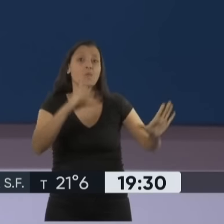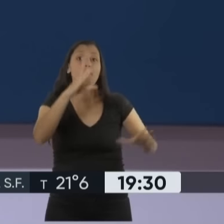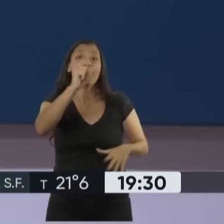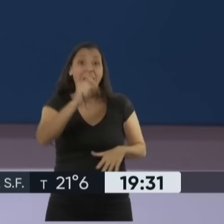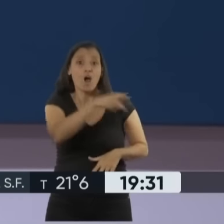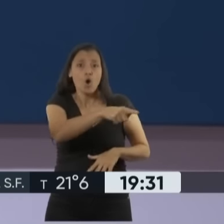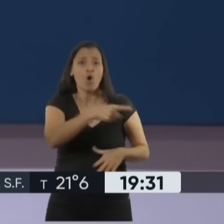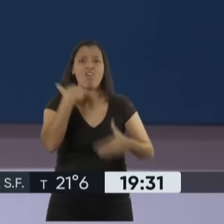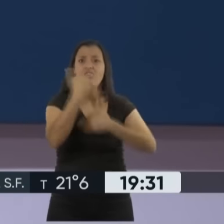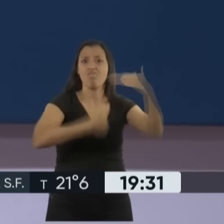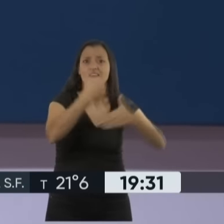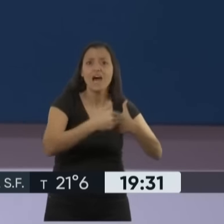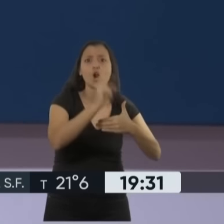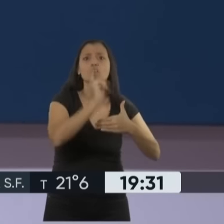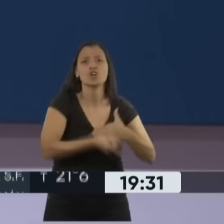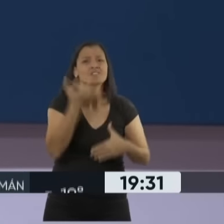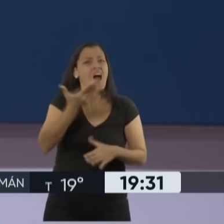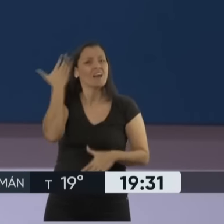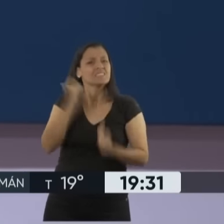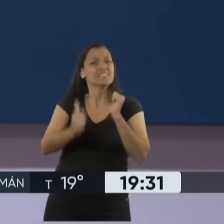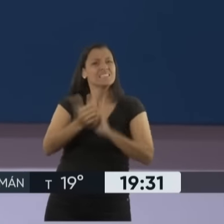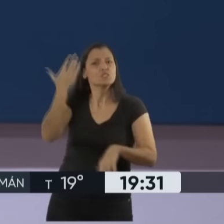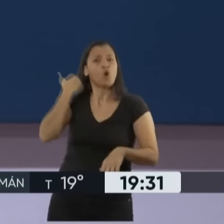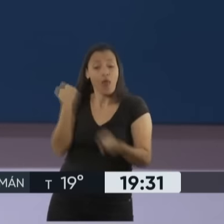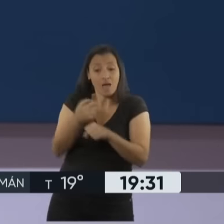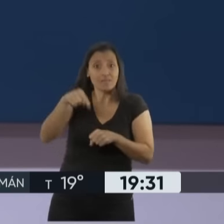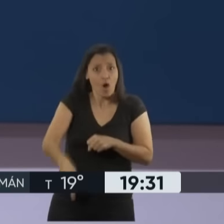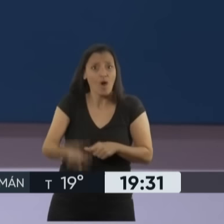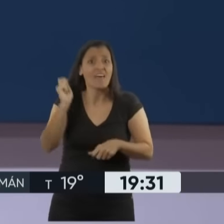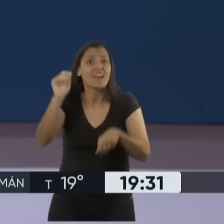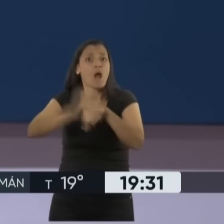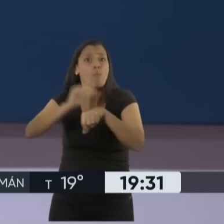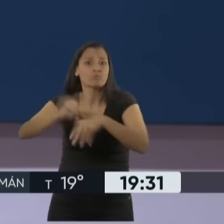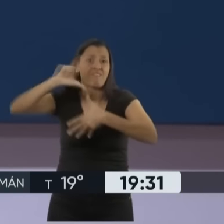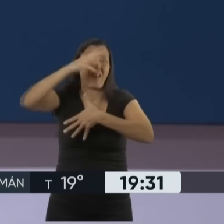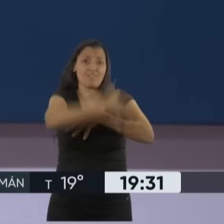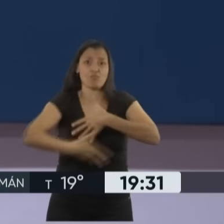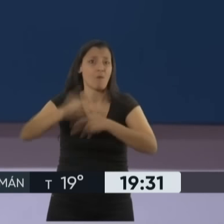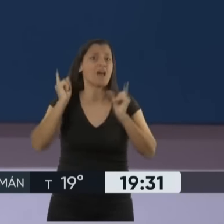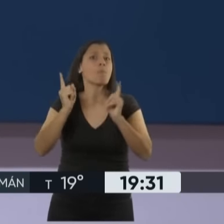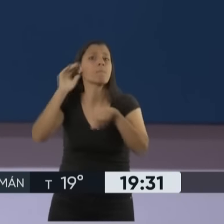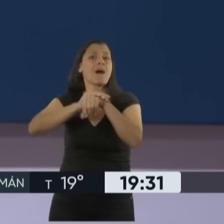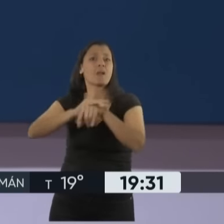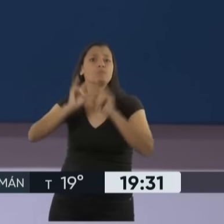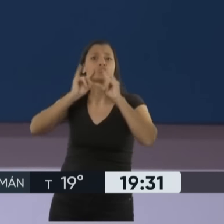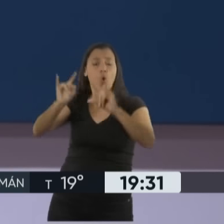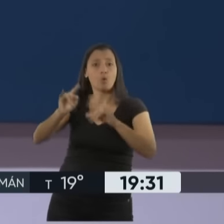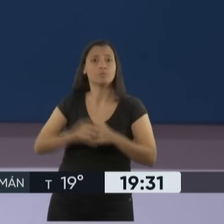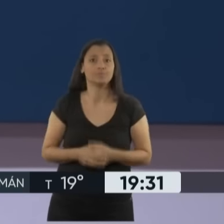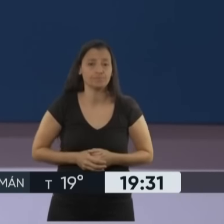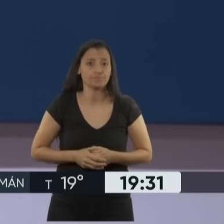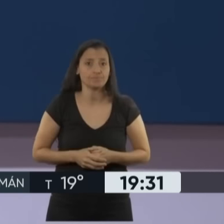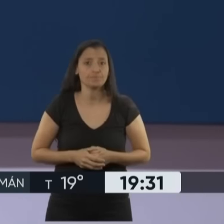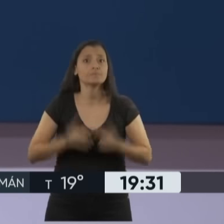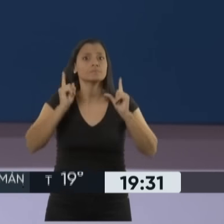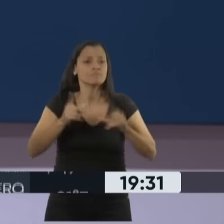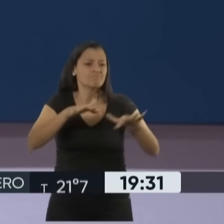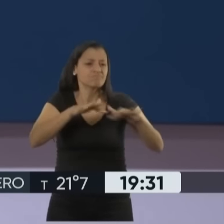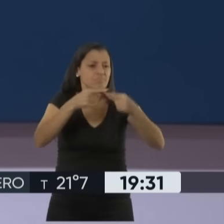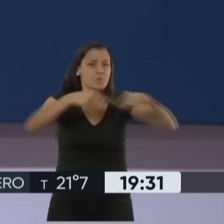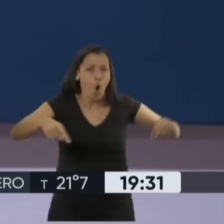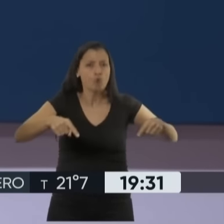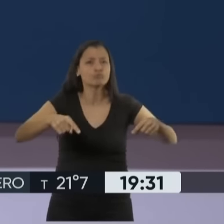de desarrollo que históricamente estuvo en manos latinoamericanas fueron desbaratadas las acciones